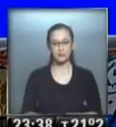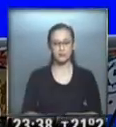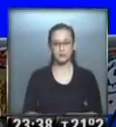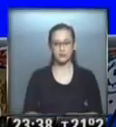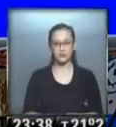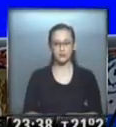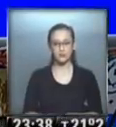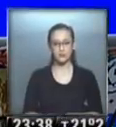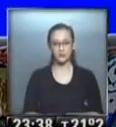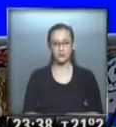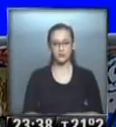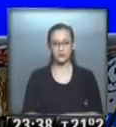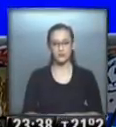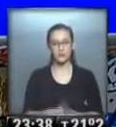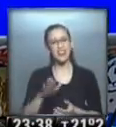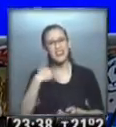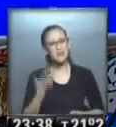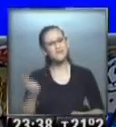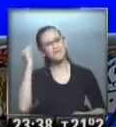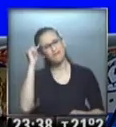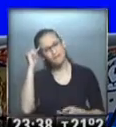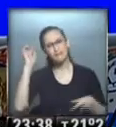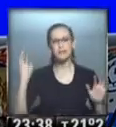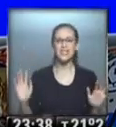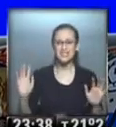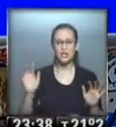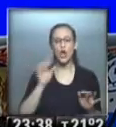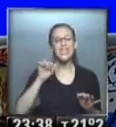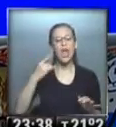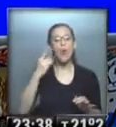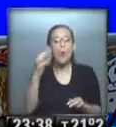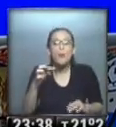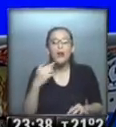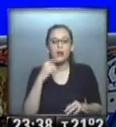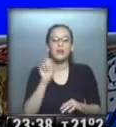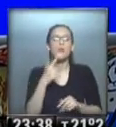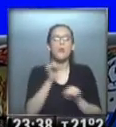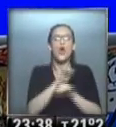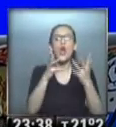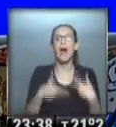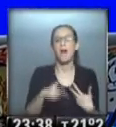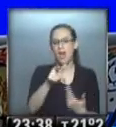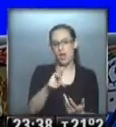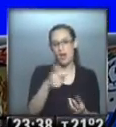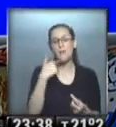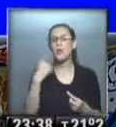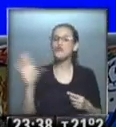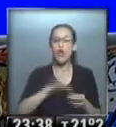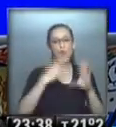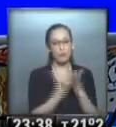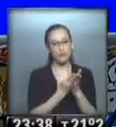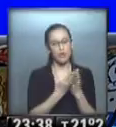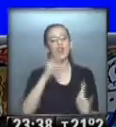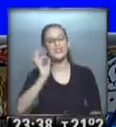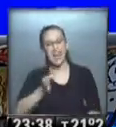Yo tiré line-up, la verdad que qué sé yo, después me quedé pensando, es verdad. El line-up es la programación, o sea, cuando... Pero bueno, qué sé yo, universalmente creo que está